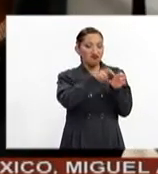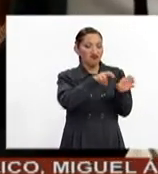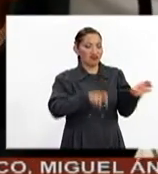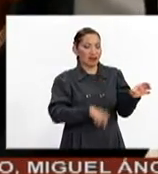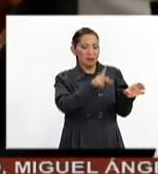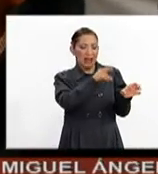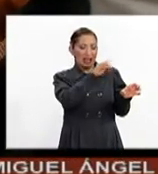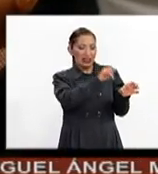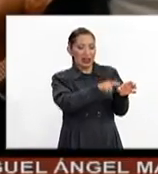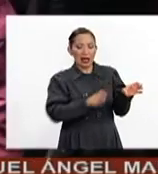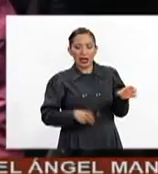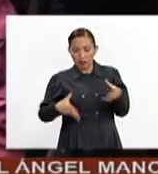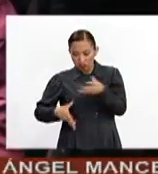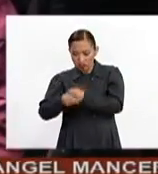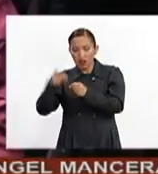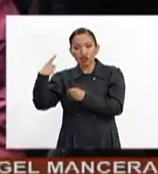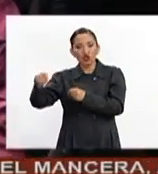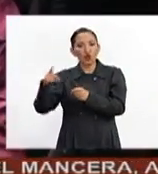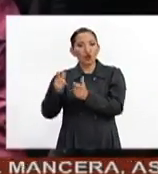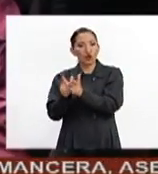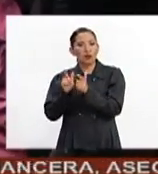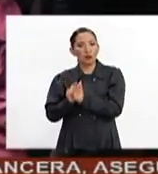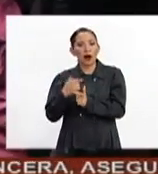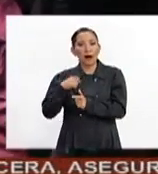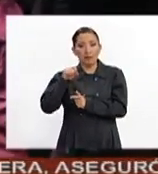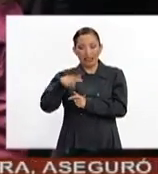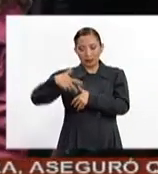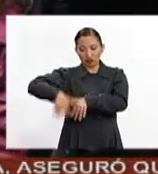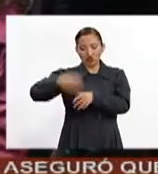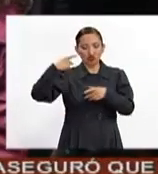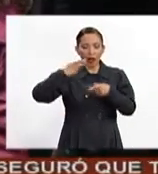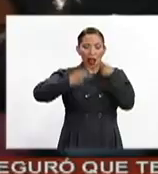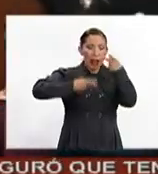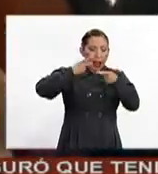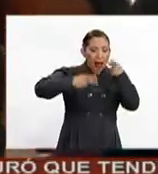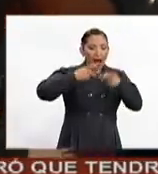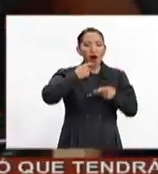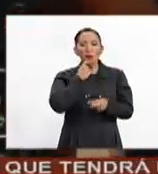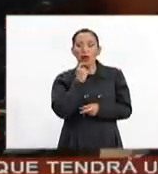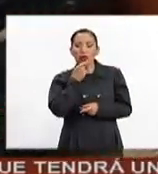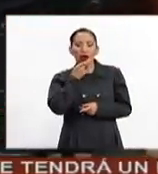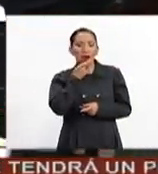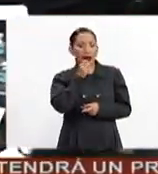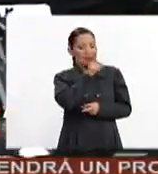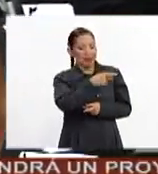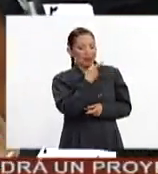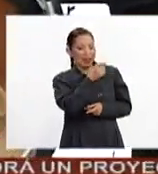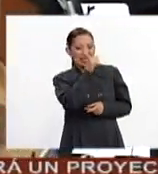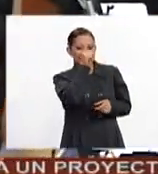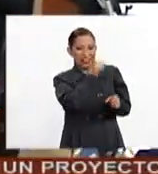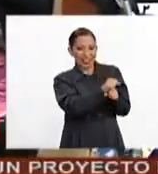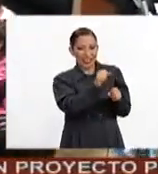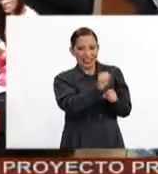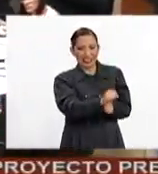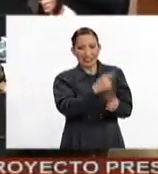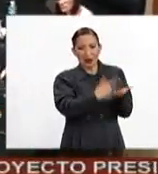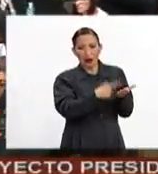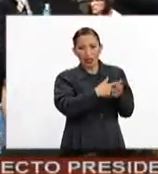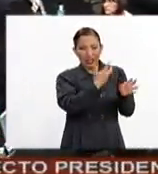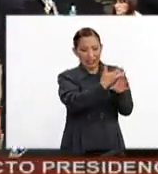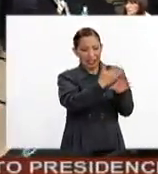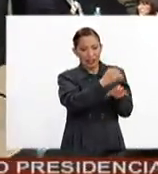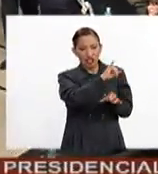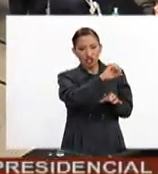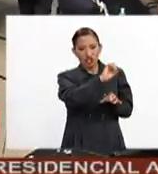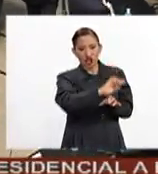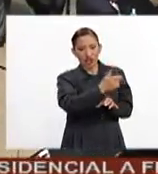la bancada del PRD y se sumaron a su movimiento. Durante el mitin, López Obrador se refirió a las declaraciones del secretario de Seguridad Interior de los Estados